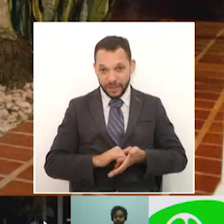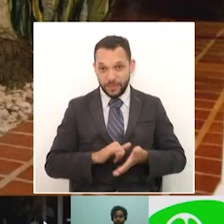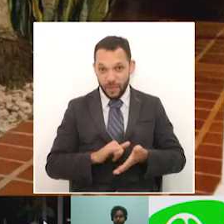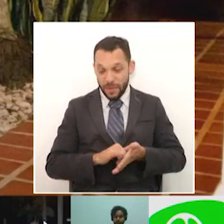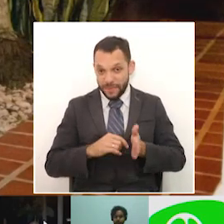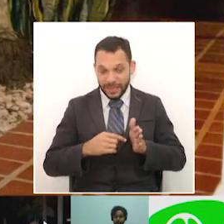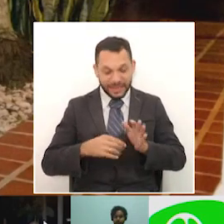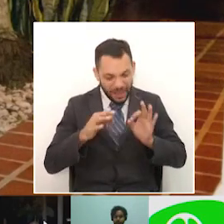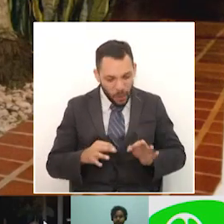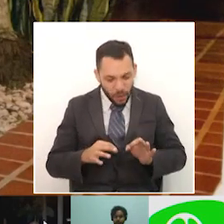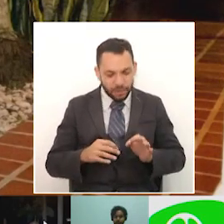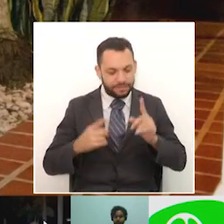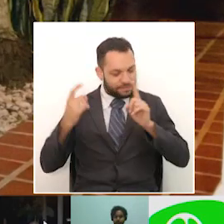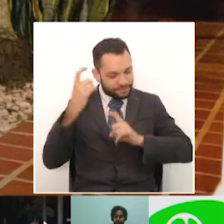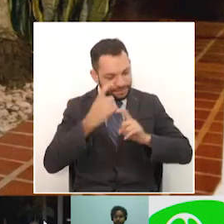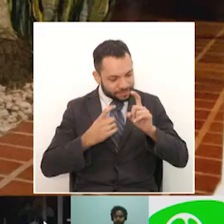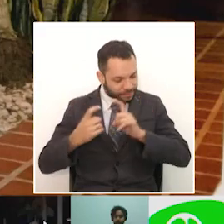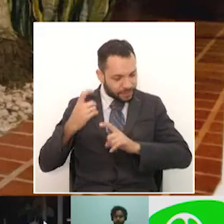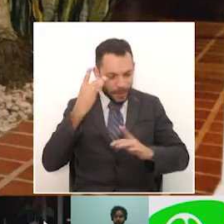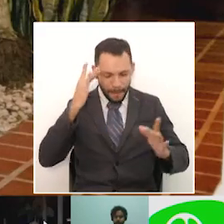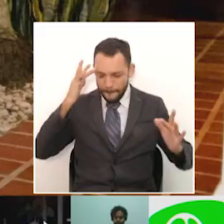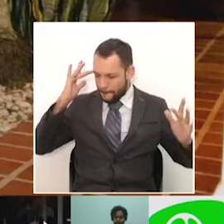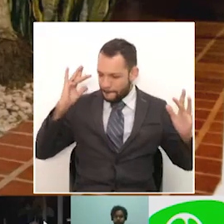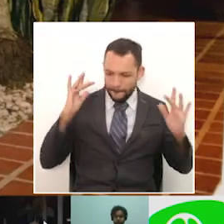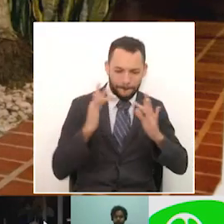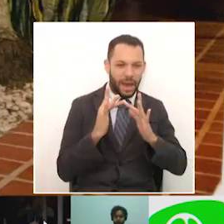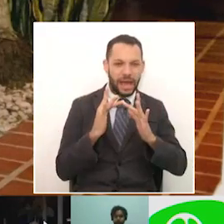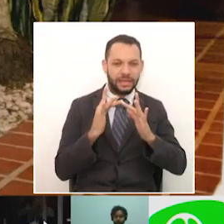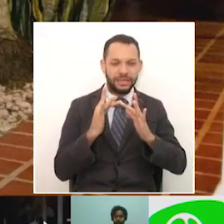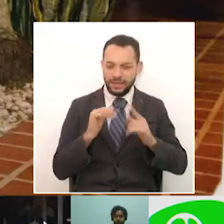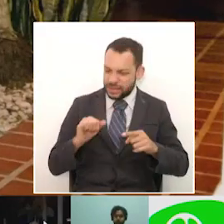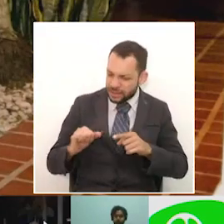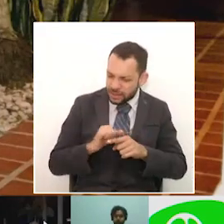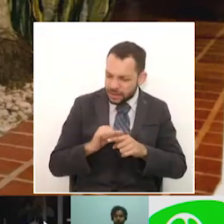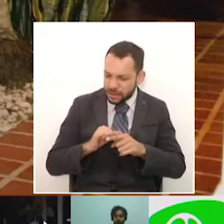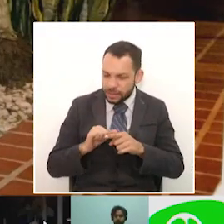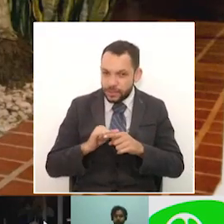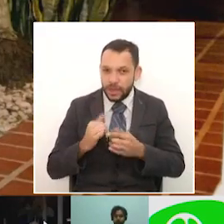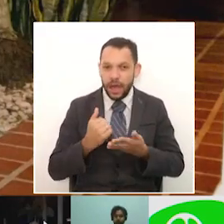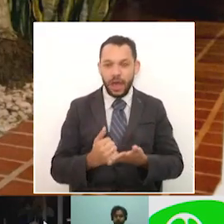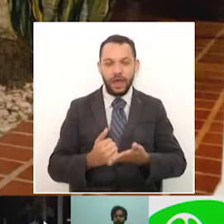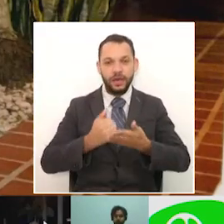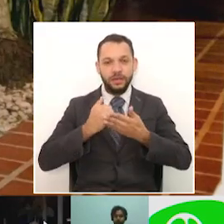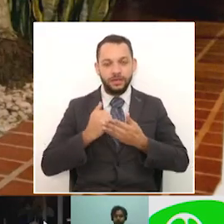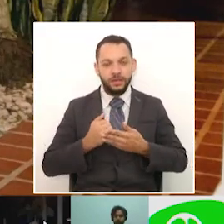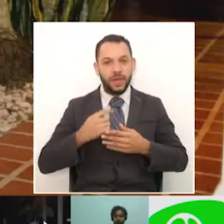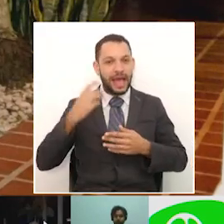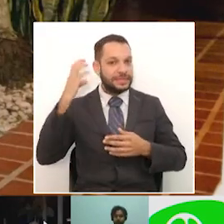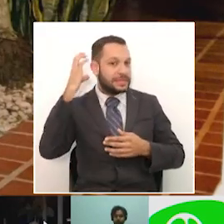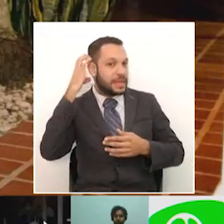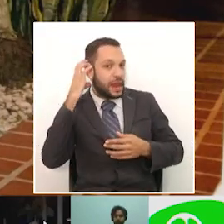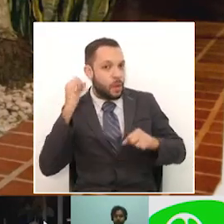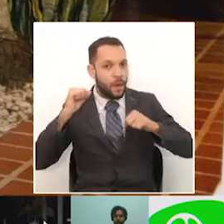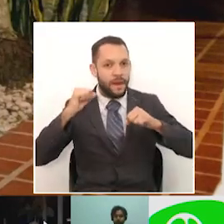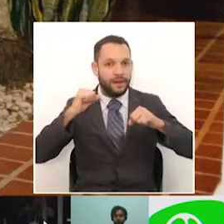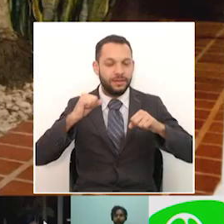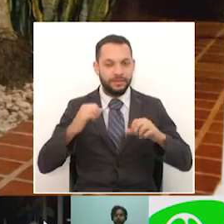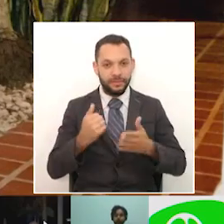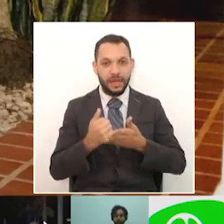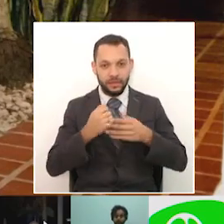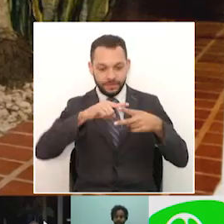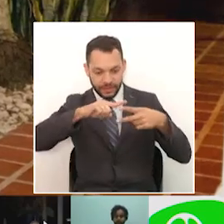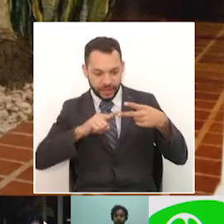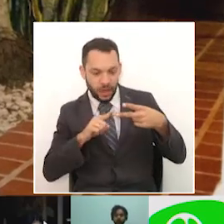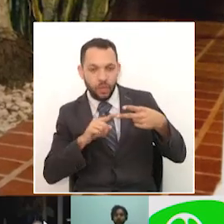ombligo entrando. Esta conexión consciente de la respiración es el segundo ejercicio.